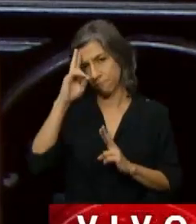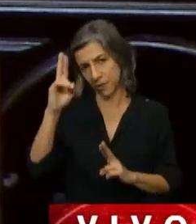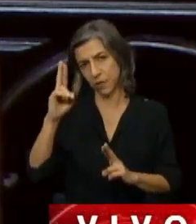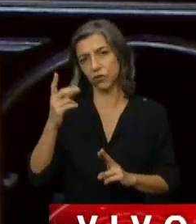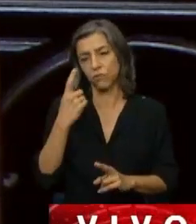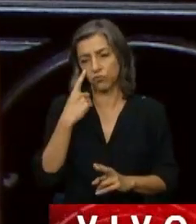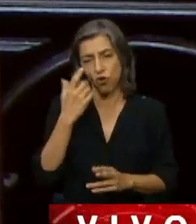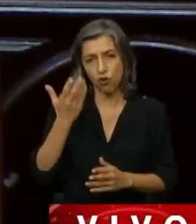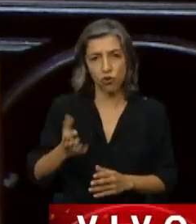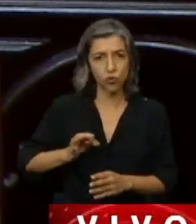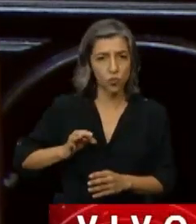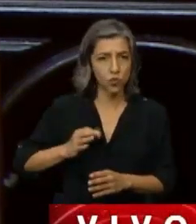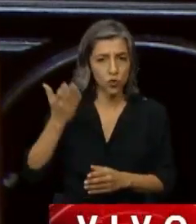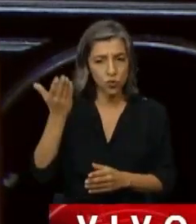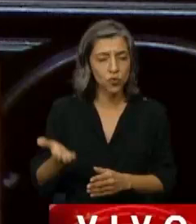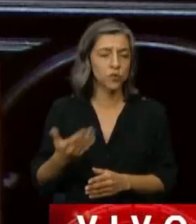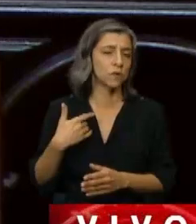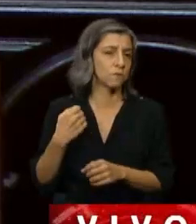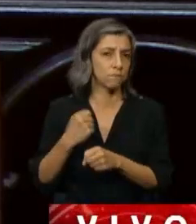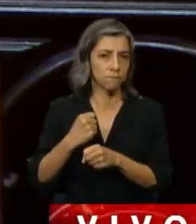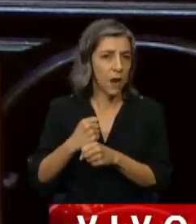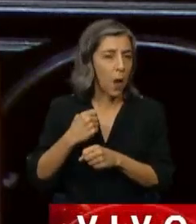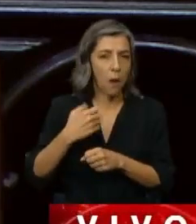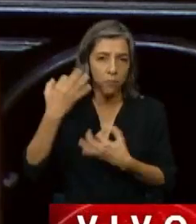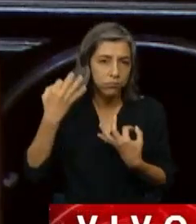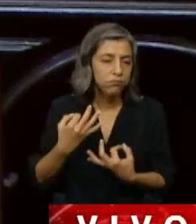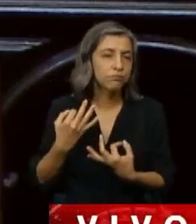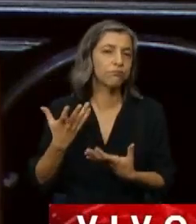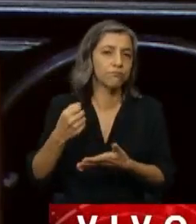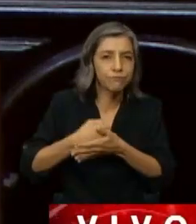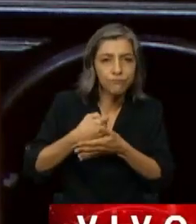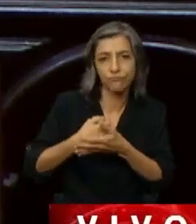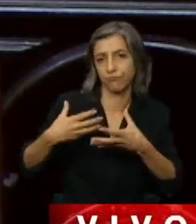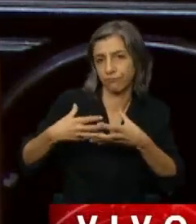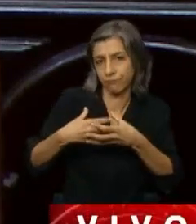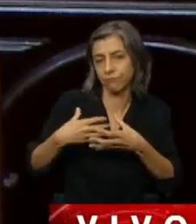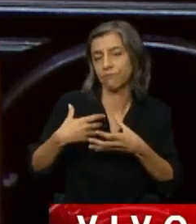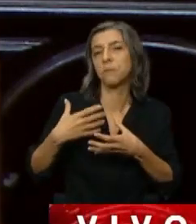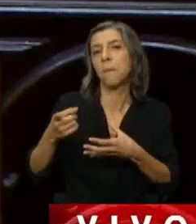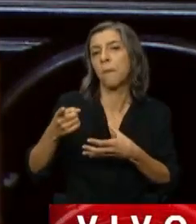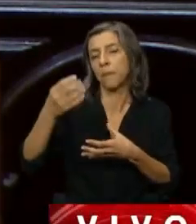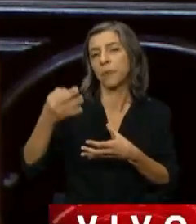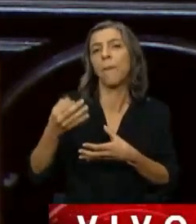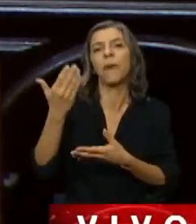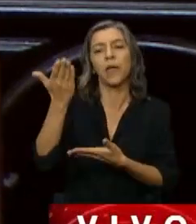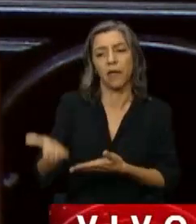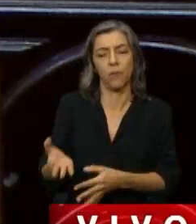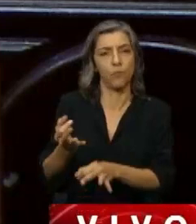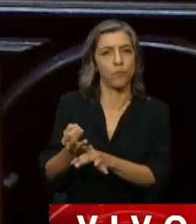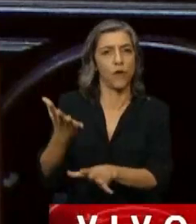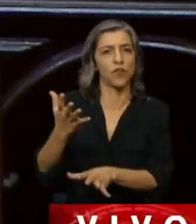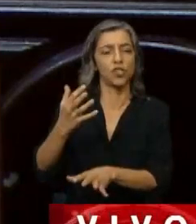muchos años, en una militancia común, y en segundo lugar porque es un politólogo